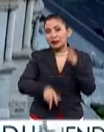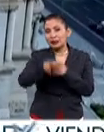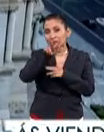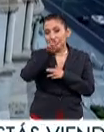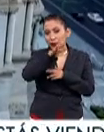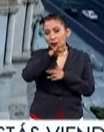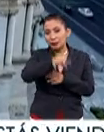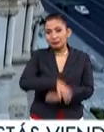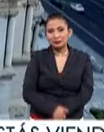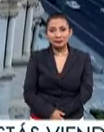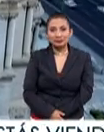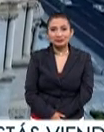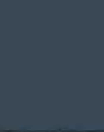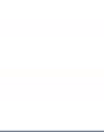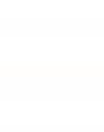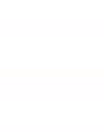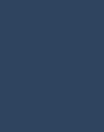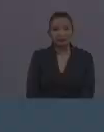de 2019.